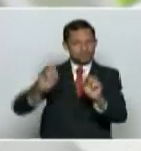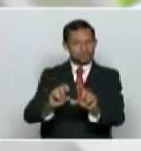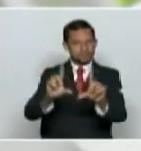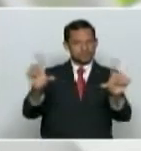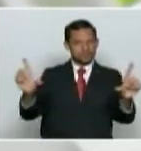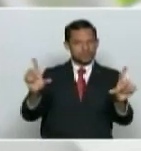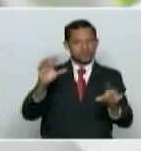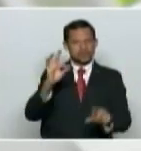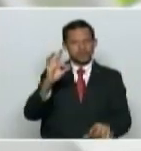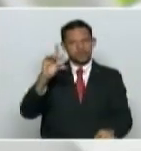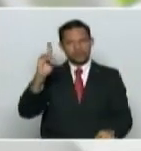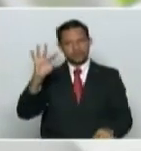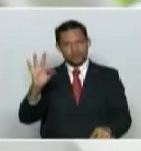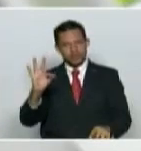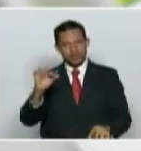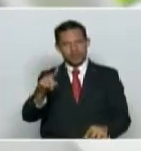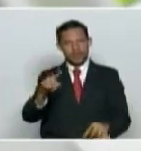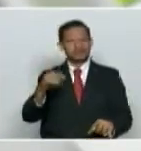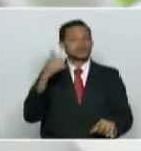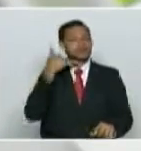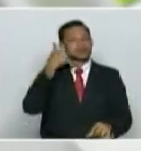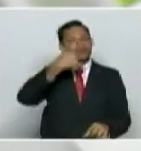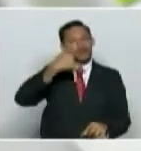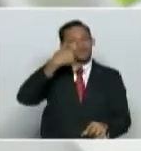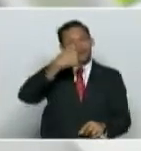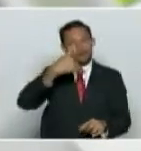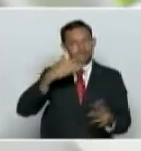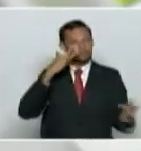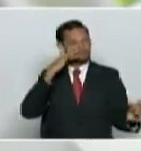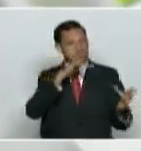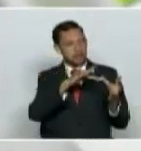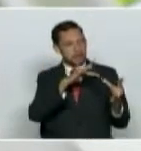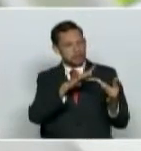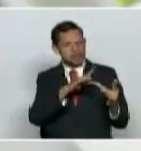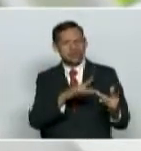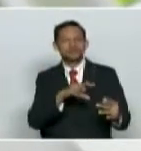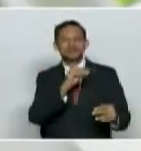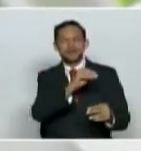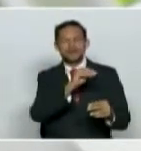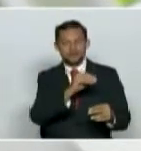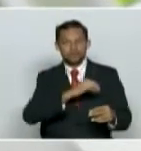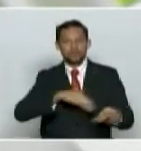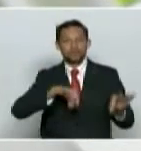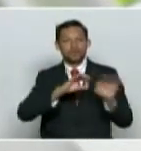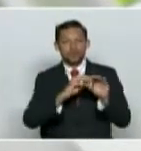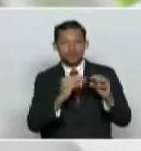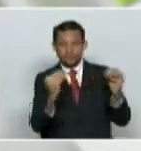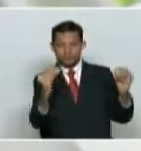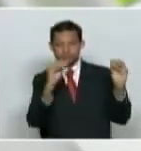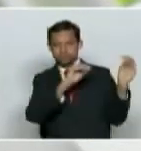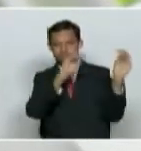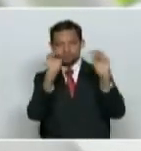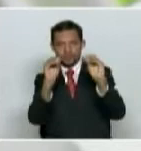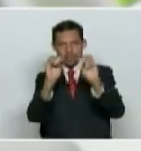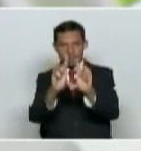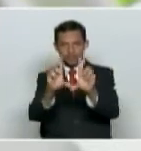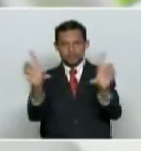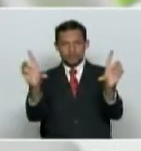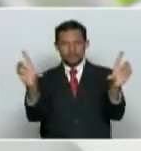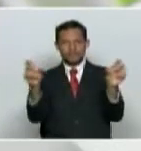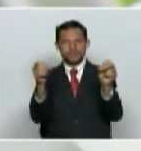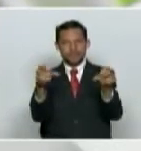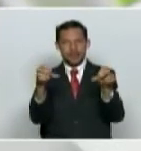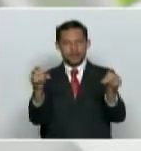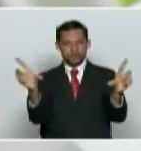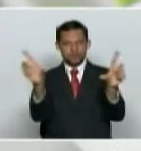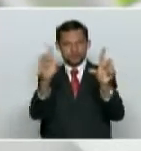hacer? Debes llamar a tu cable operador para que se comunique con nosotros y recibir la información para sintonizar la nueva señal de tu